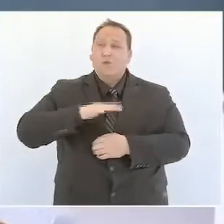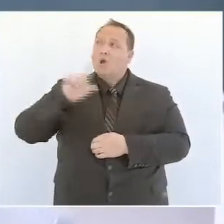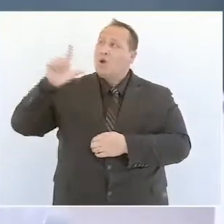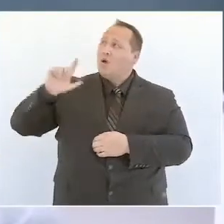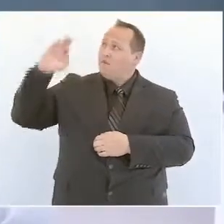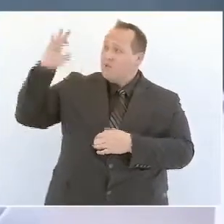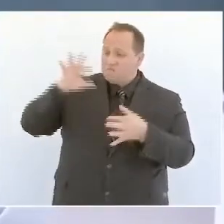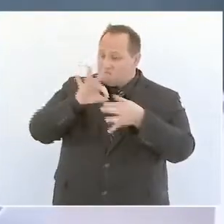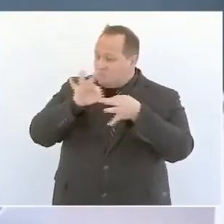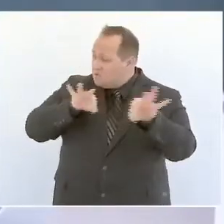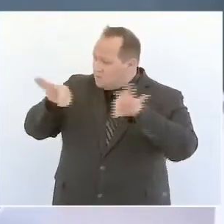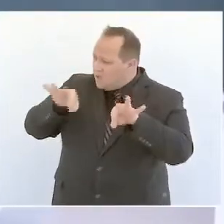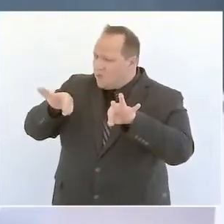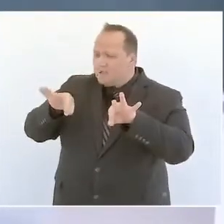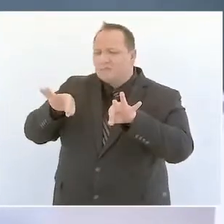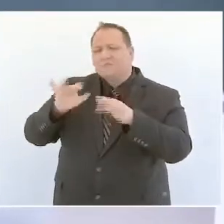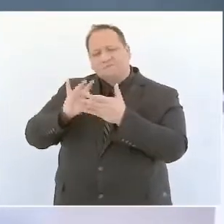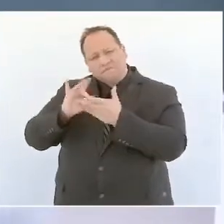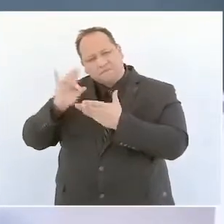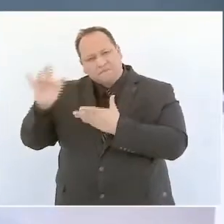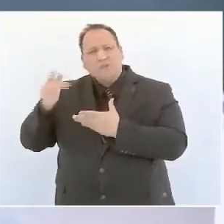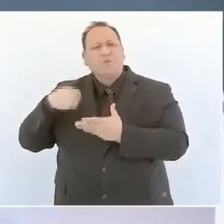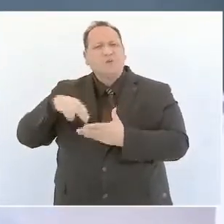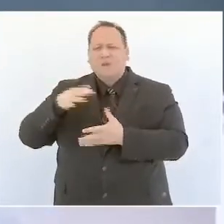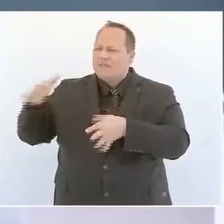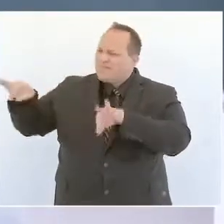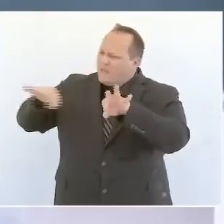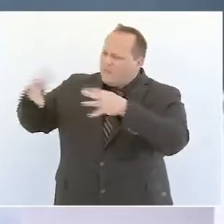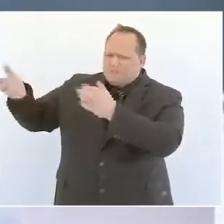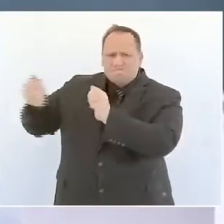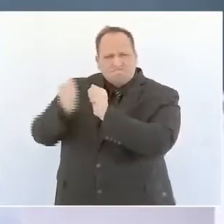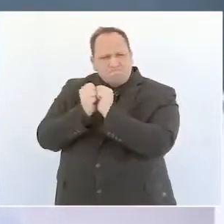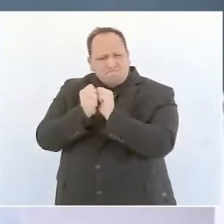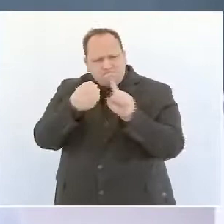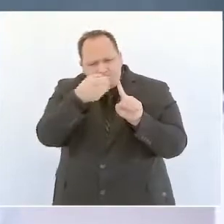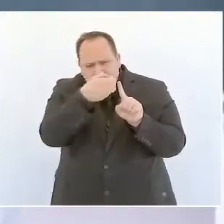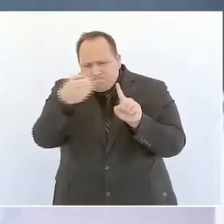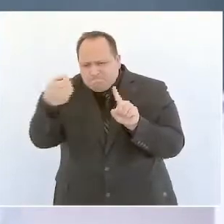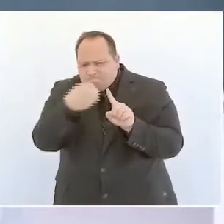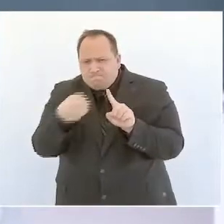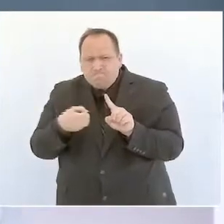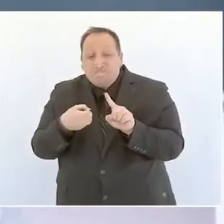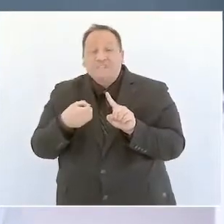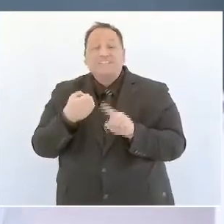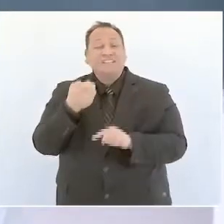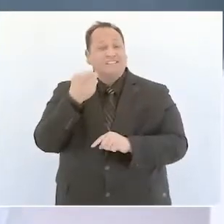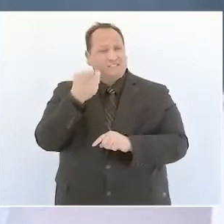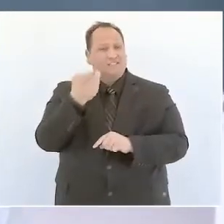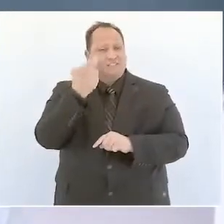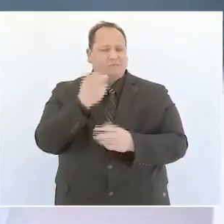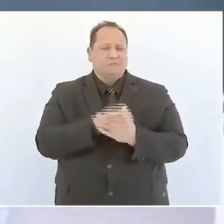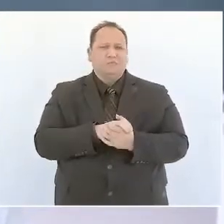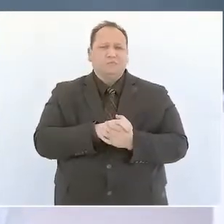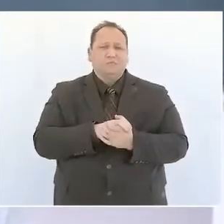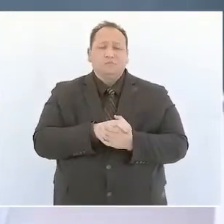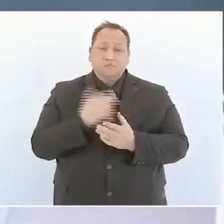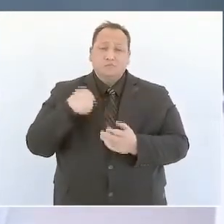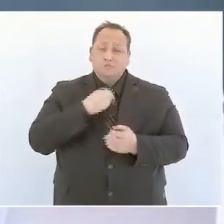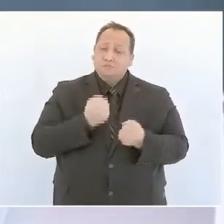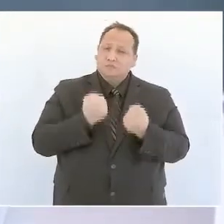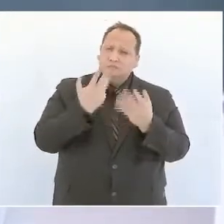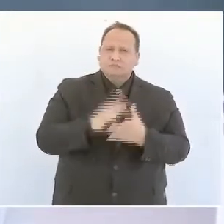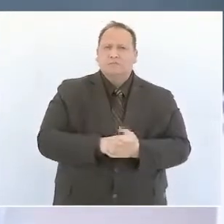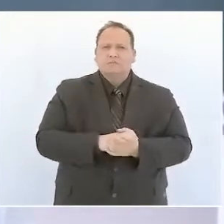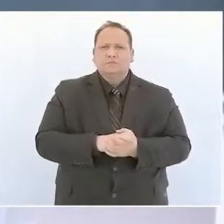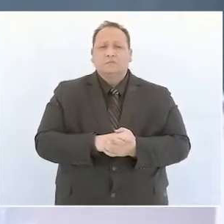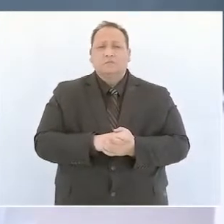Federación. Estamos trabajando en forma coordinada y por eso dijimos, se